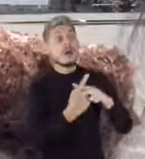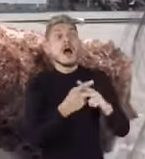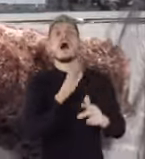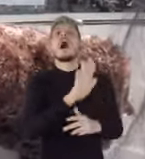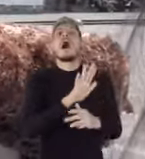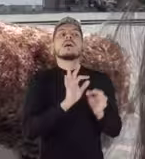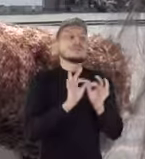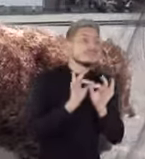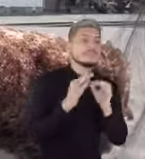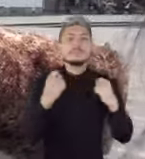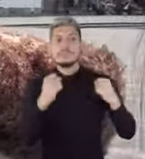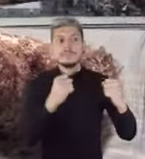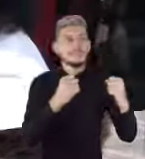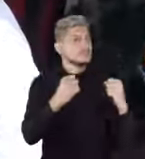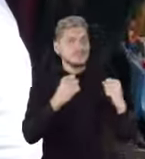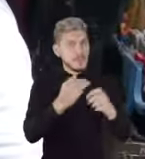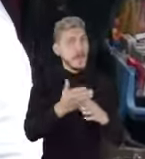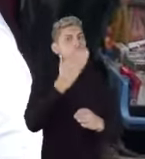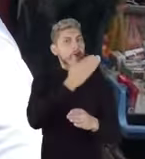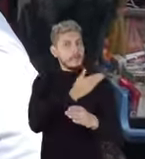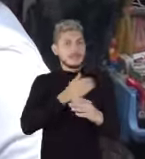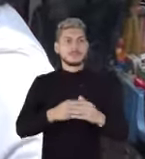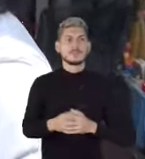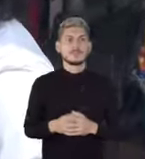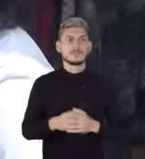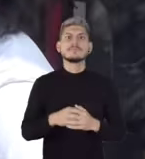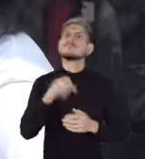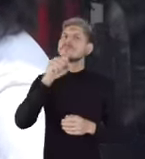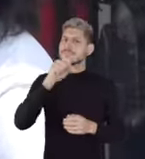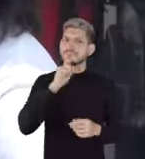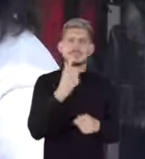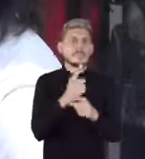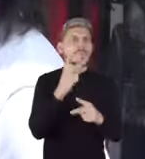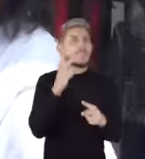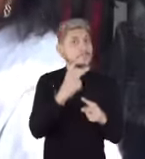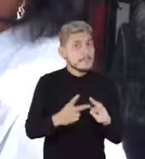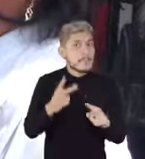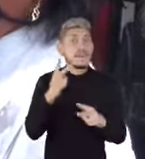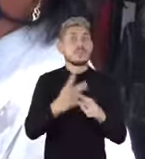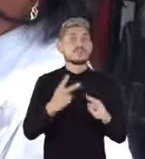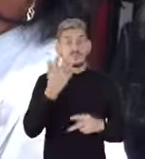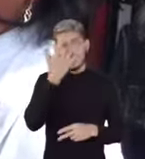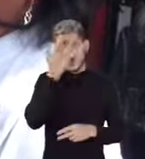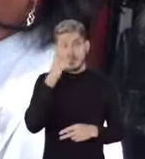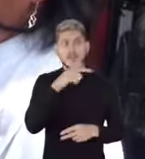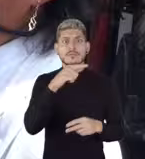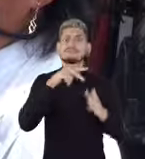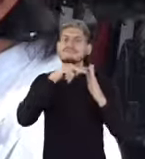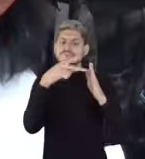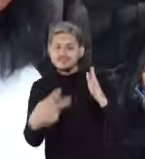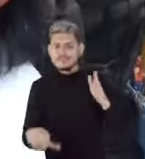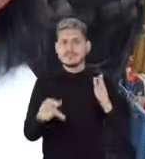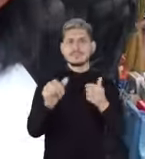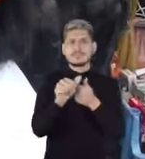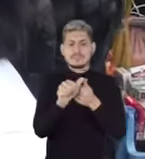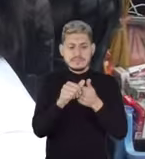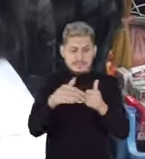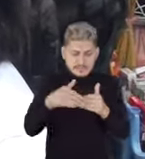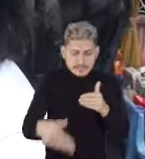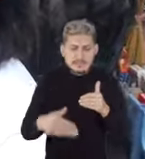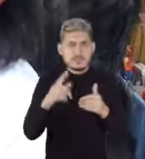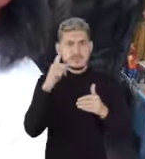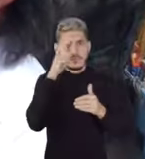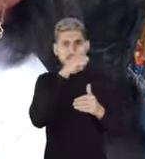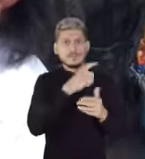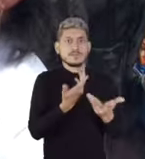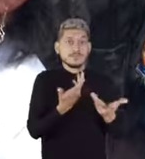cuenta manos en el asunto. Pues. Son muy peligrosas. Porque se cae ahí la gente, mucho. He pedido ayuda para que nos